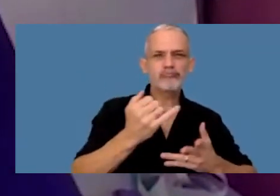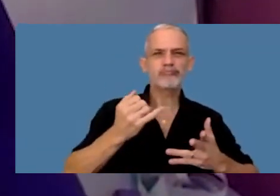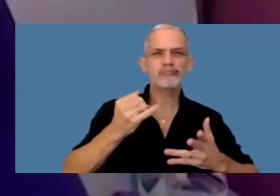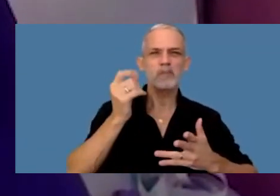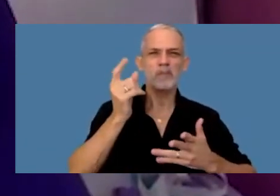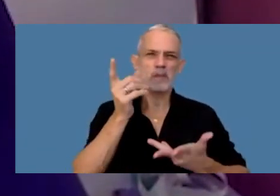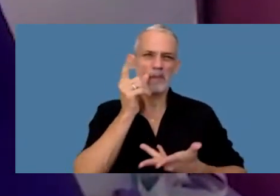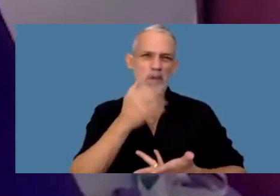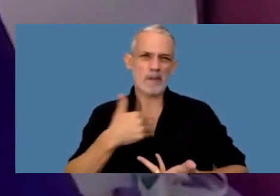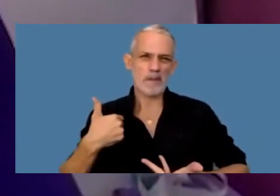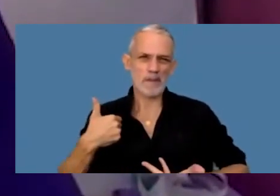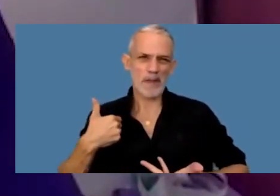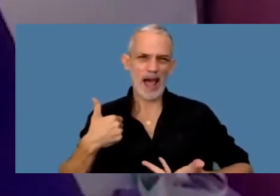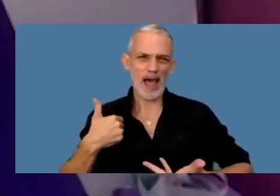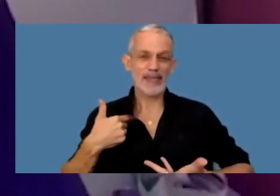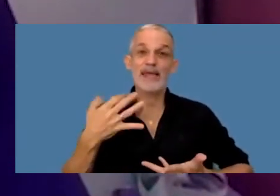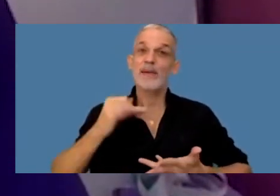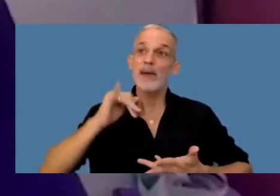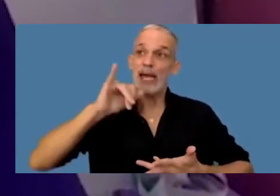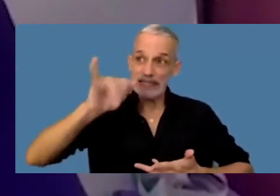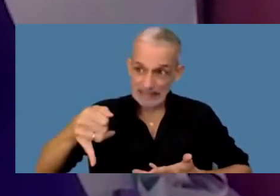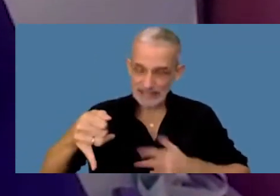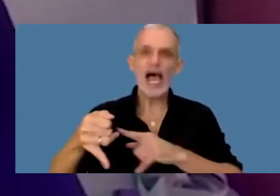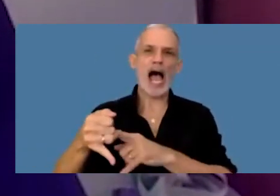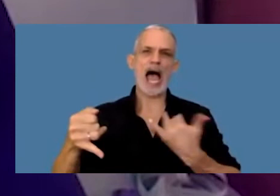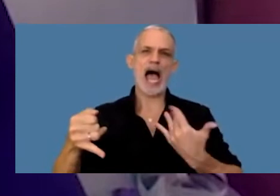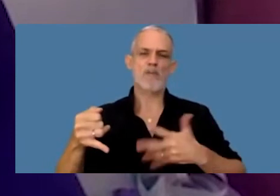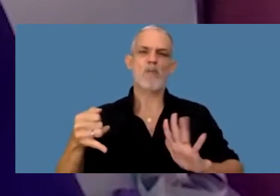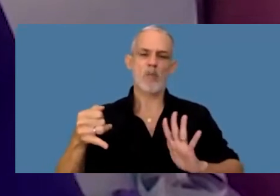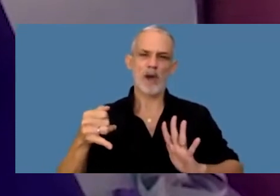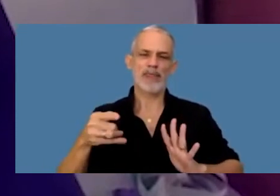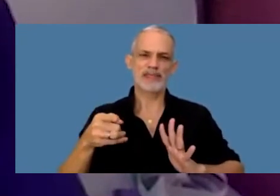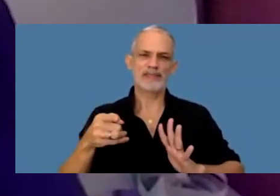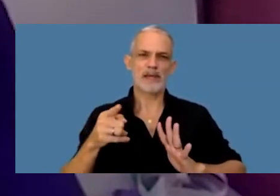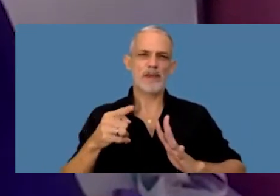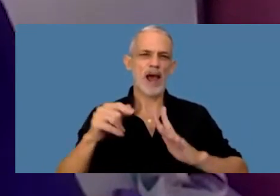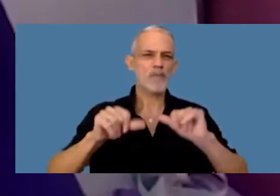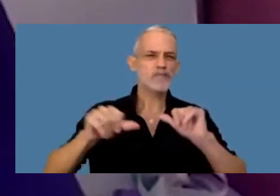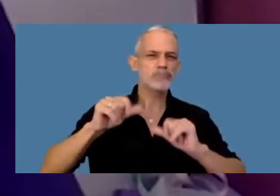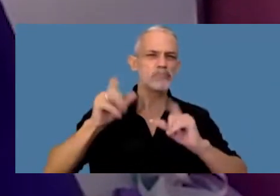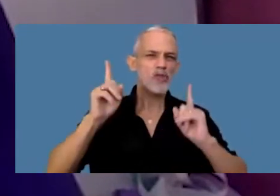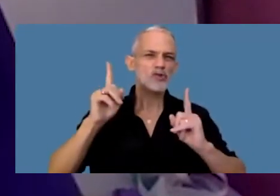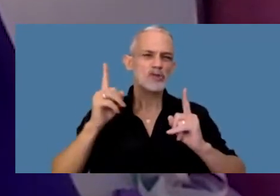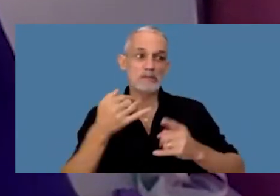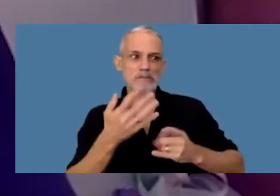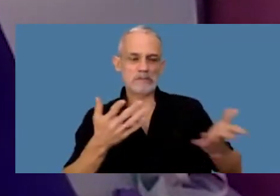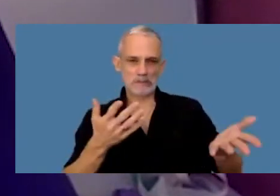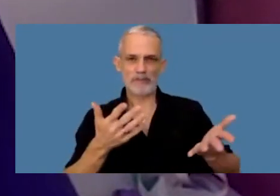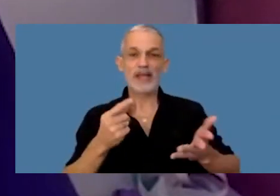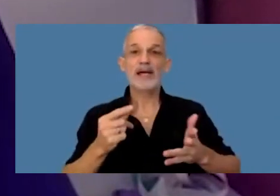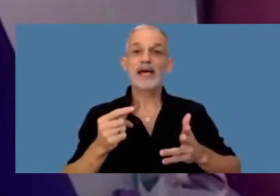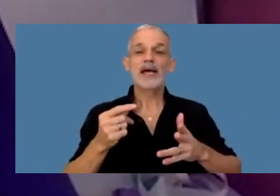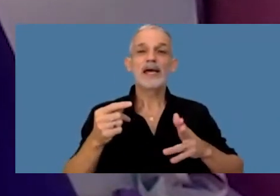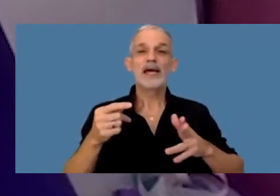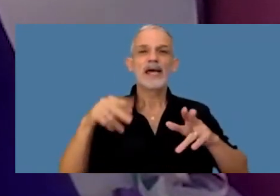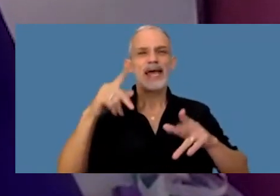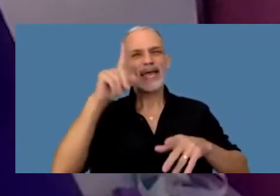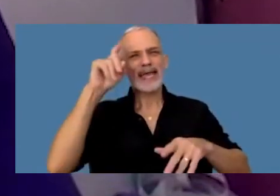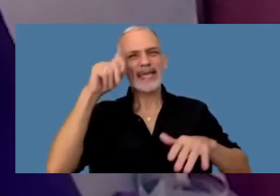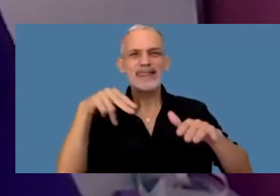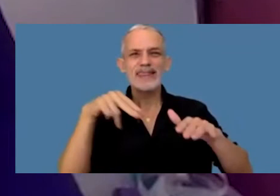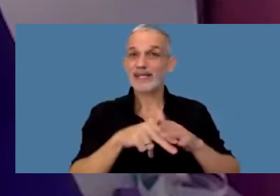Bueno, y el recién nacido, obviamente, como cualquier persona, también tiene el derecho a ser tratado en forma respetuosa